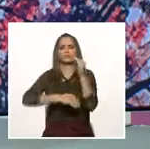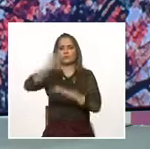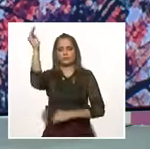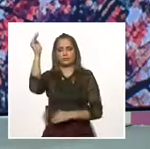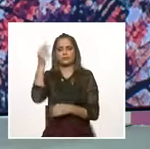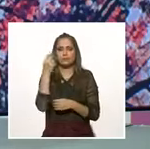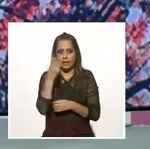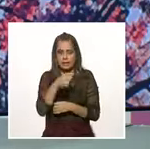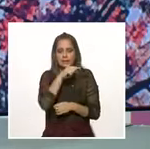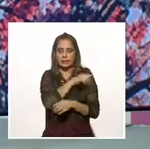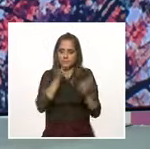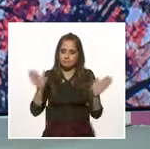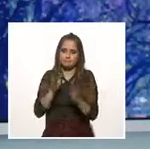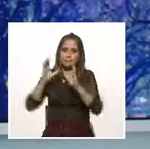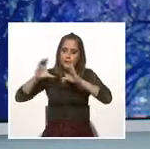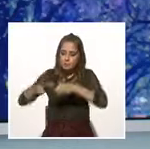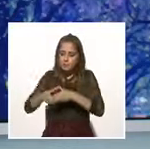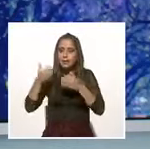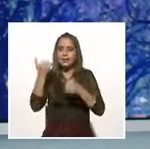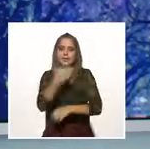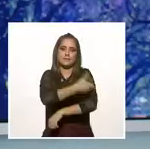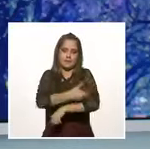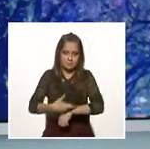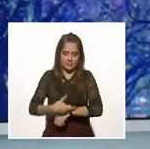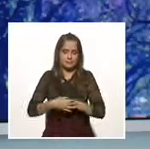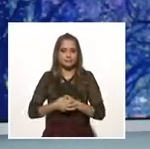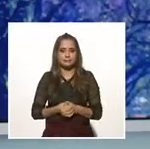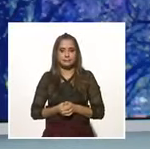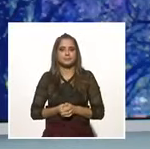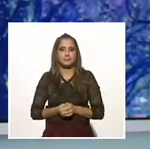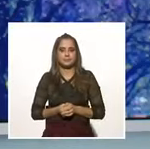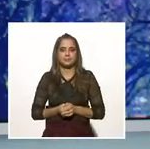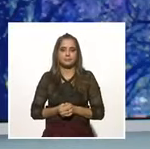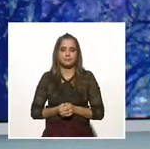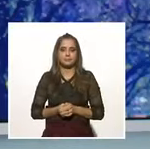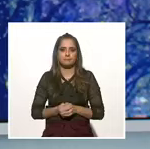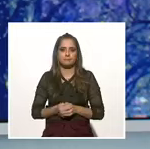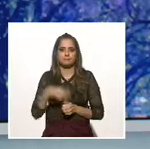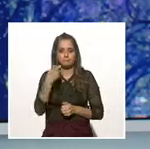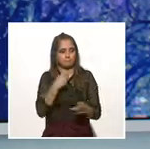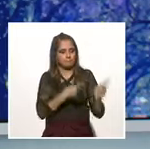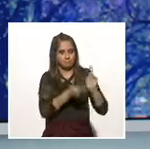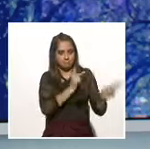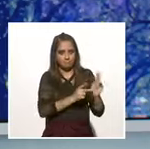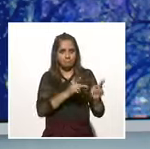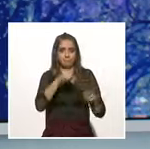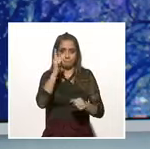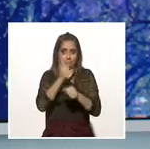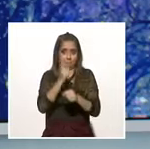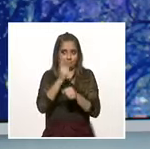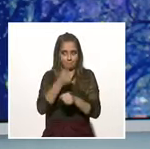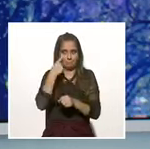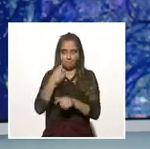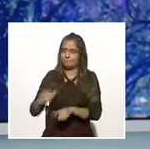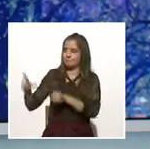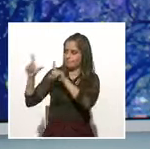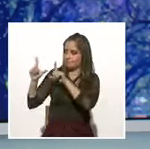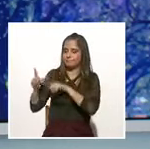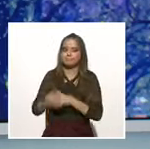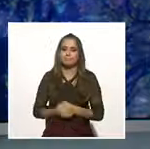resiliencia comunitaria y familiar. Y precisamente vamos a platicar con ella de esto, pero antes quiero que veamos este